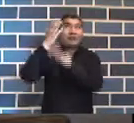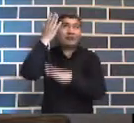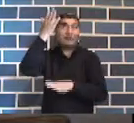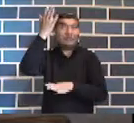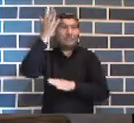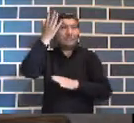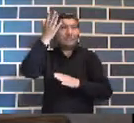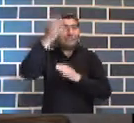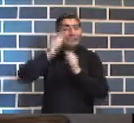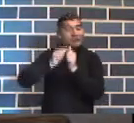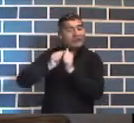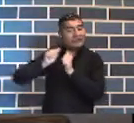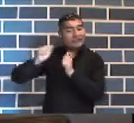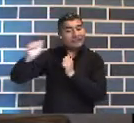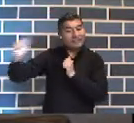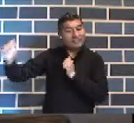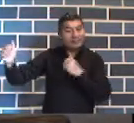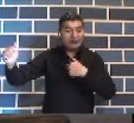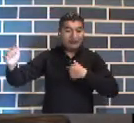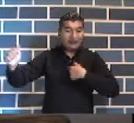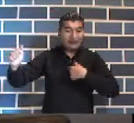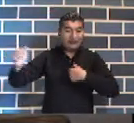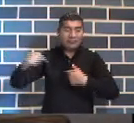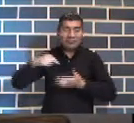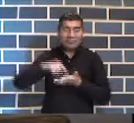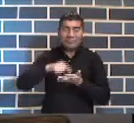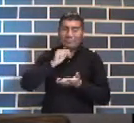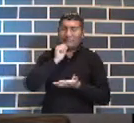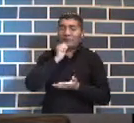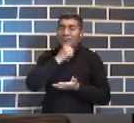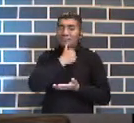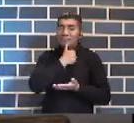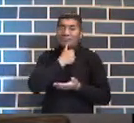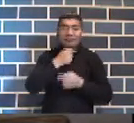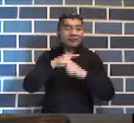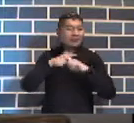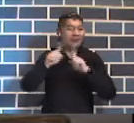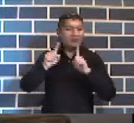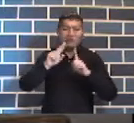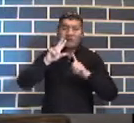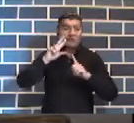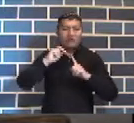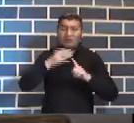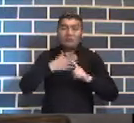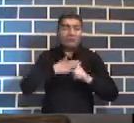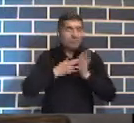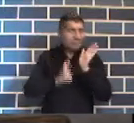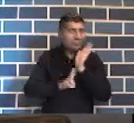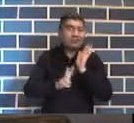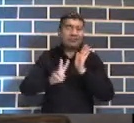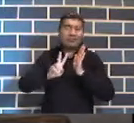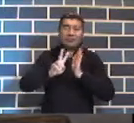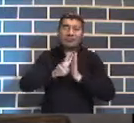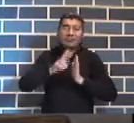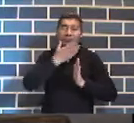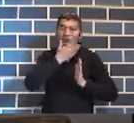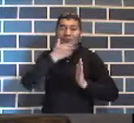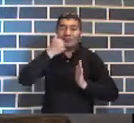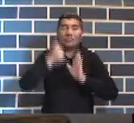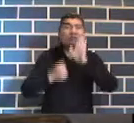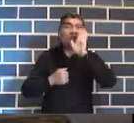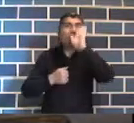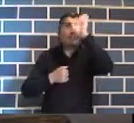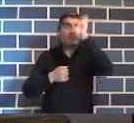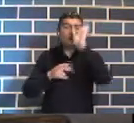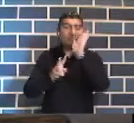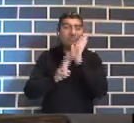aleja de mí este cáliz de dolor pero que no se haga mi voluntad sino la tuya